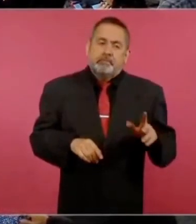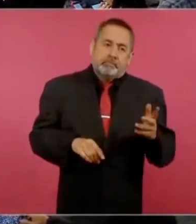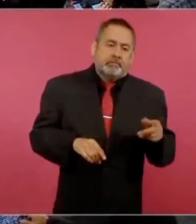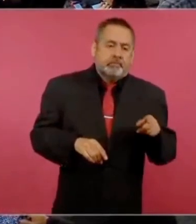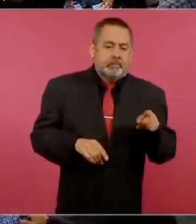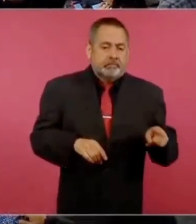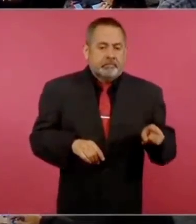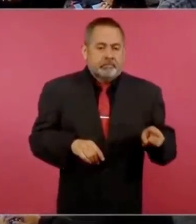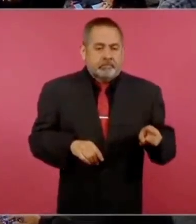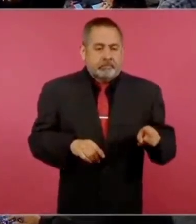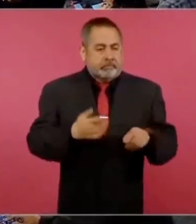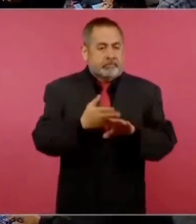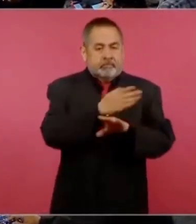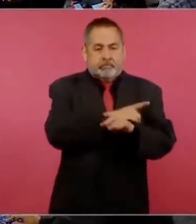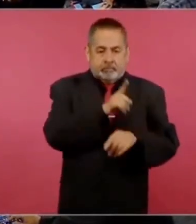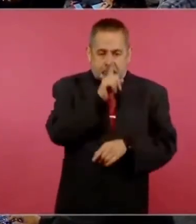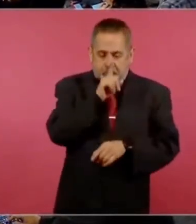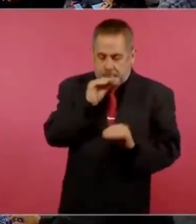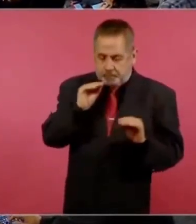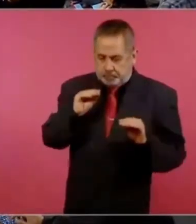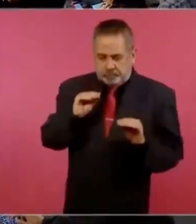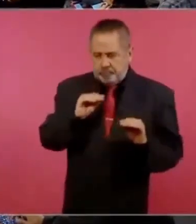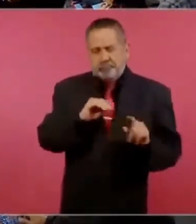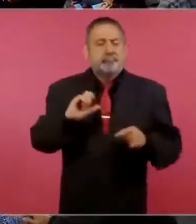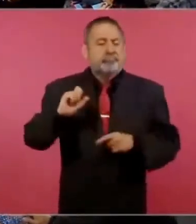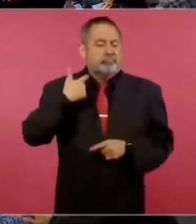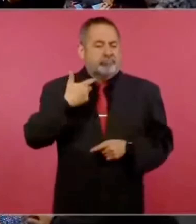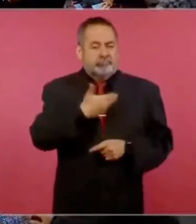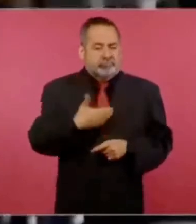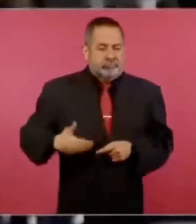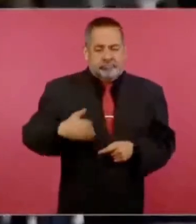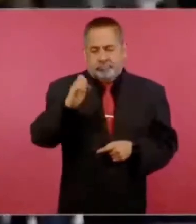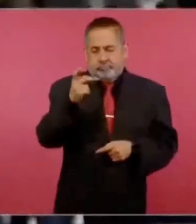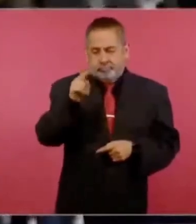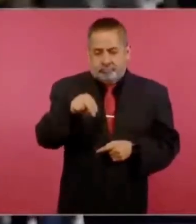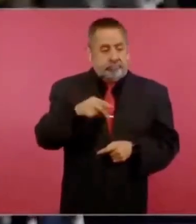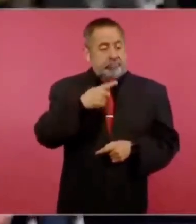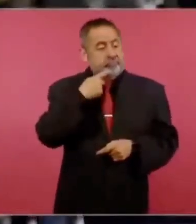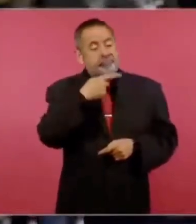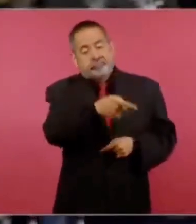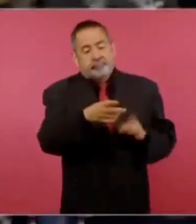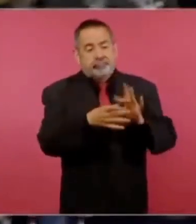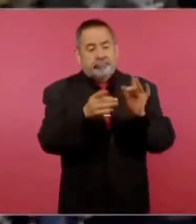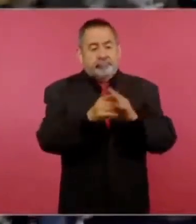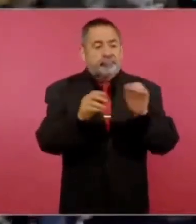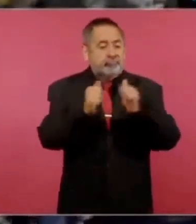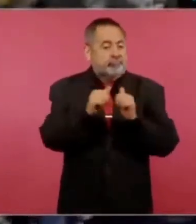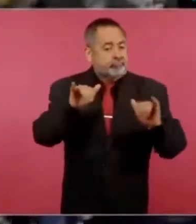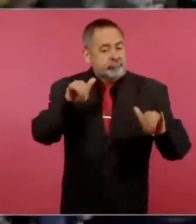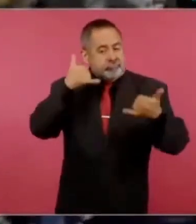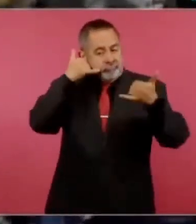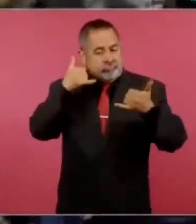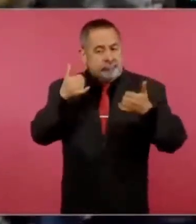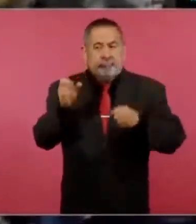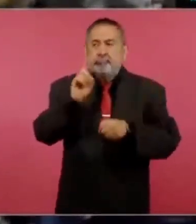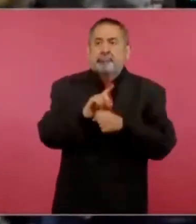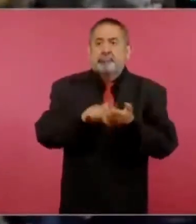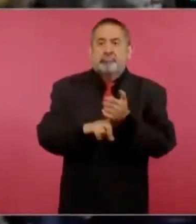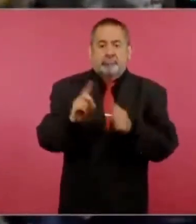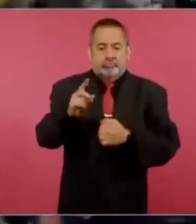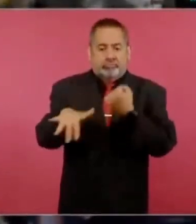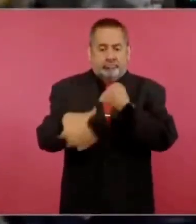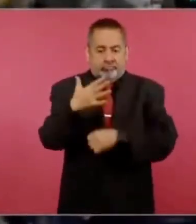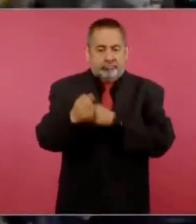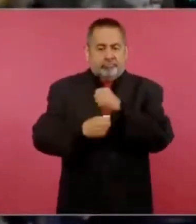pues este silencio que había mantenido. El expresidente Peña comentó que sostuvo incluso una llamada con usted el 15 de diciembre